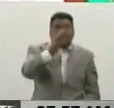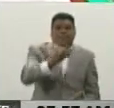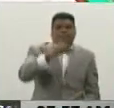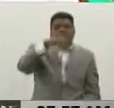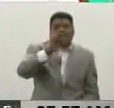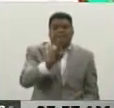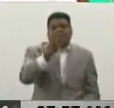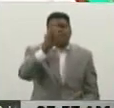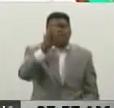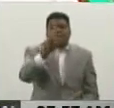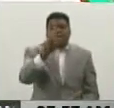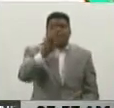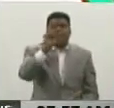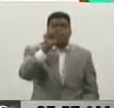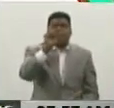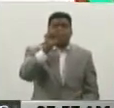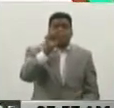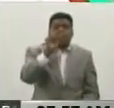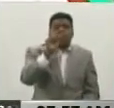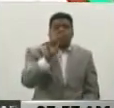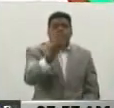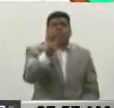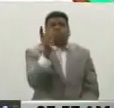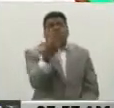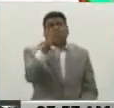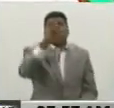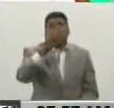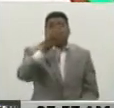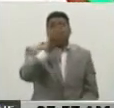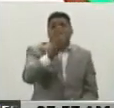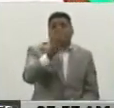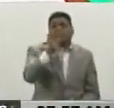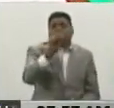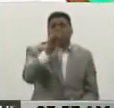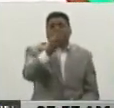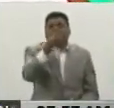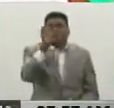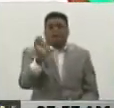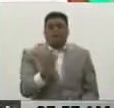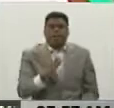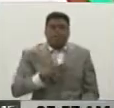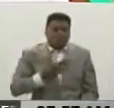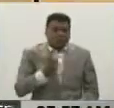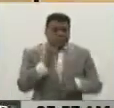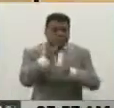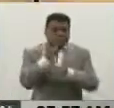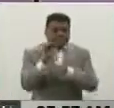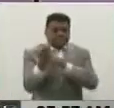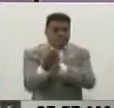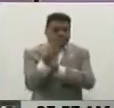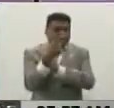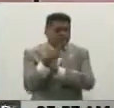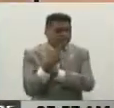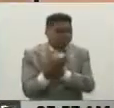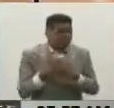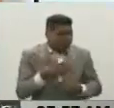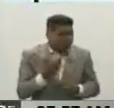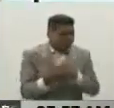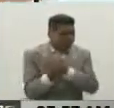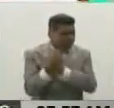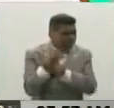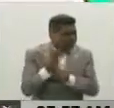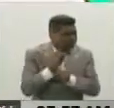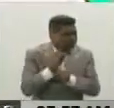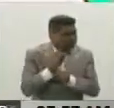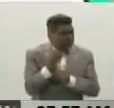www.mrd.gov.be. Sin embargo, como les decía, todavía está en fase de creación, o sea, estamos todavía... ¿Pueden escribirle creación a la página para solicitar, no, digamos, la todavía información? No, todavía no la tenemos, lo que